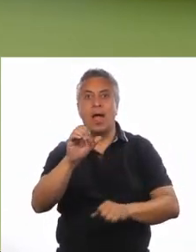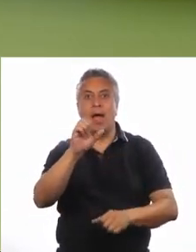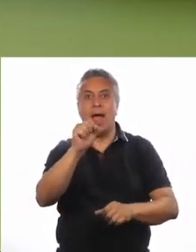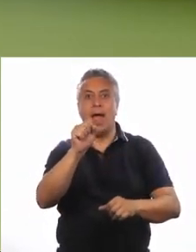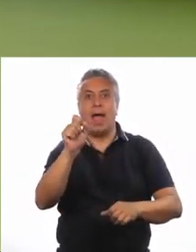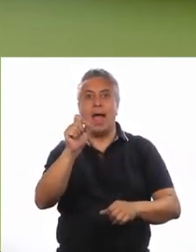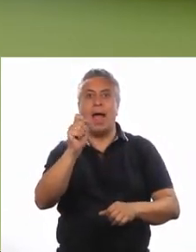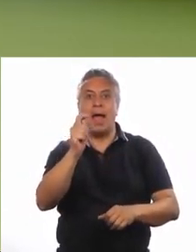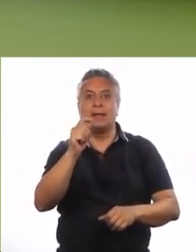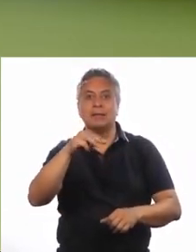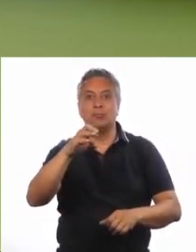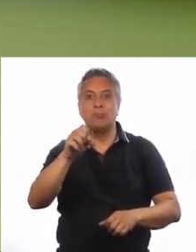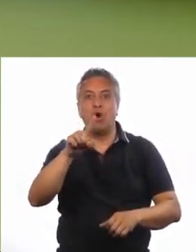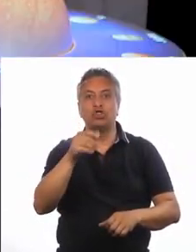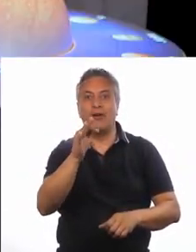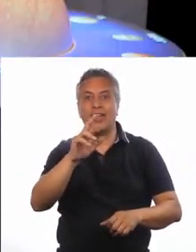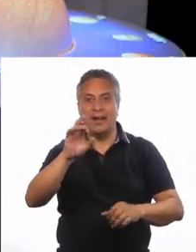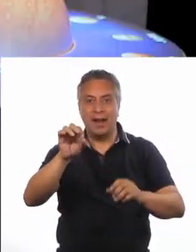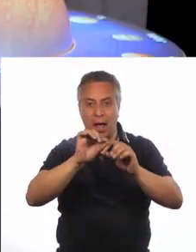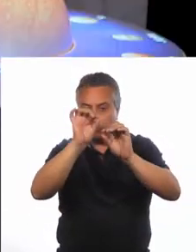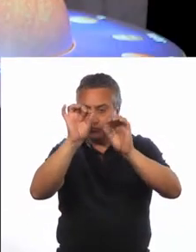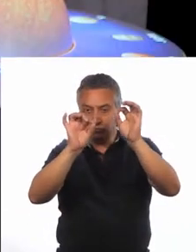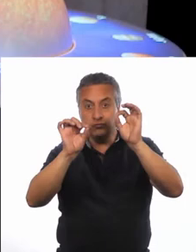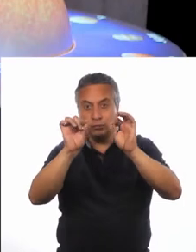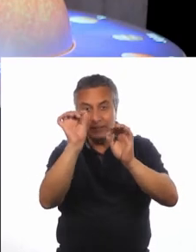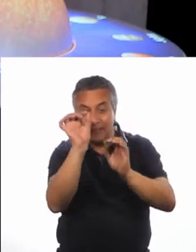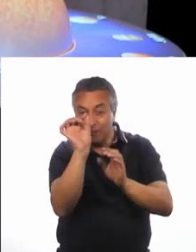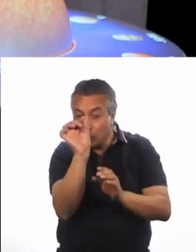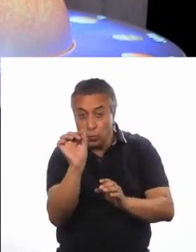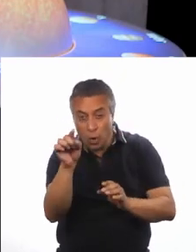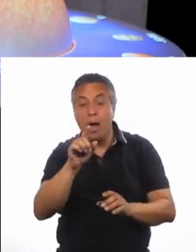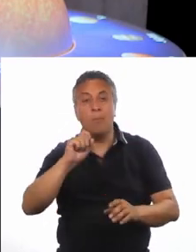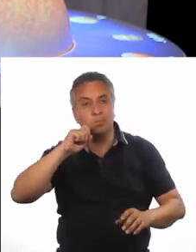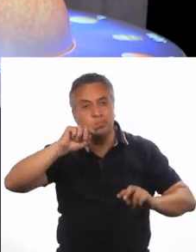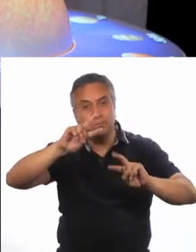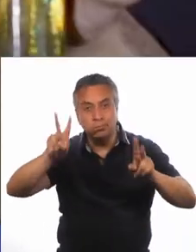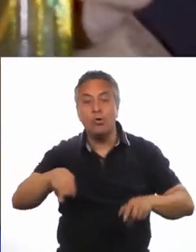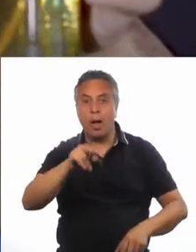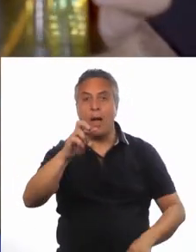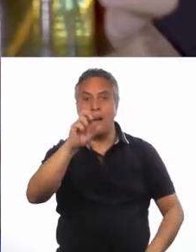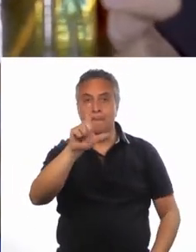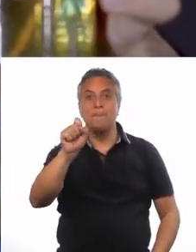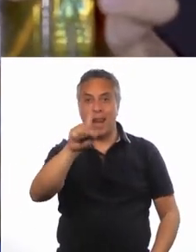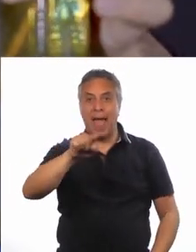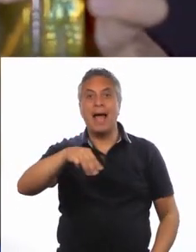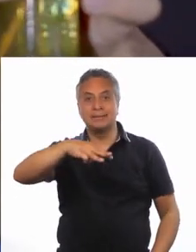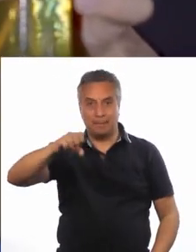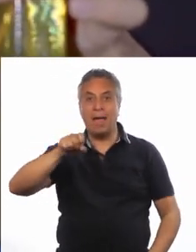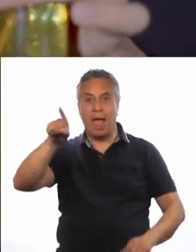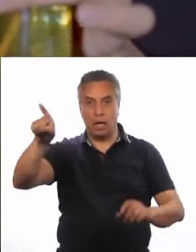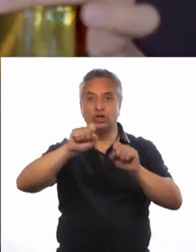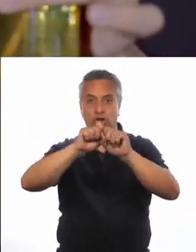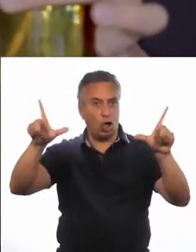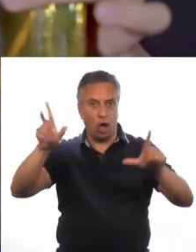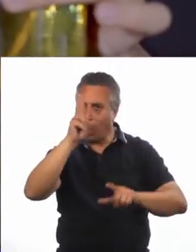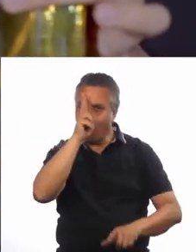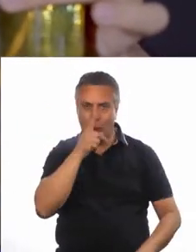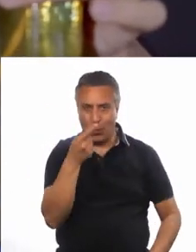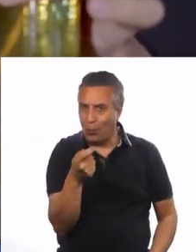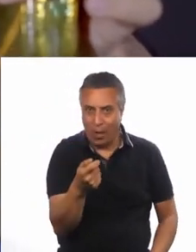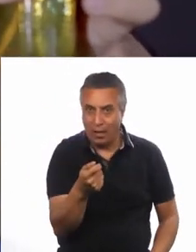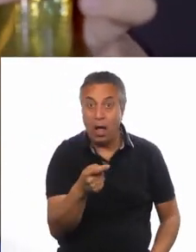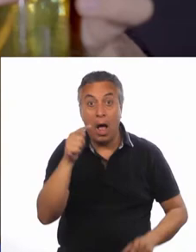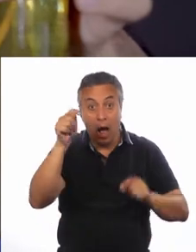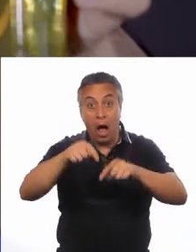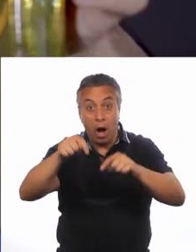trocito de viruta va a simbolizar el plasma que está sobre la superficie del sol y ahora un